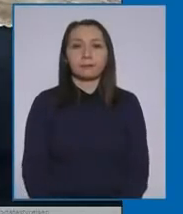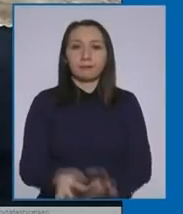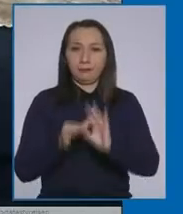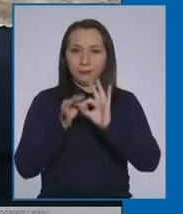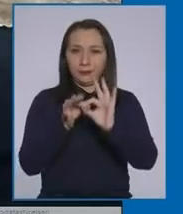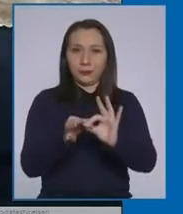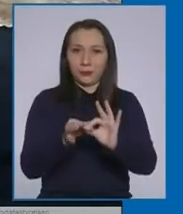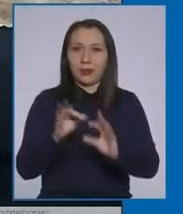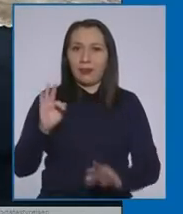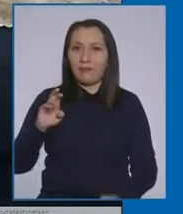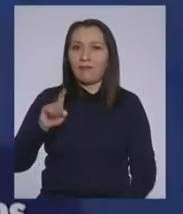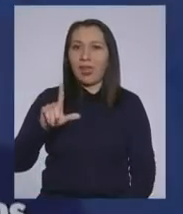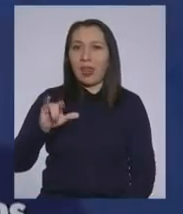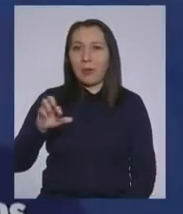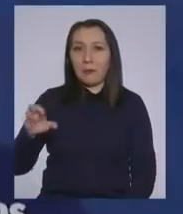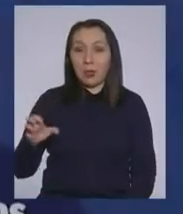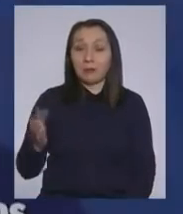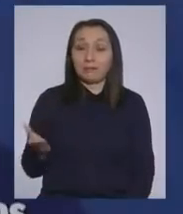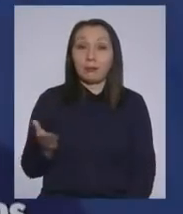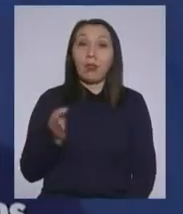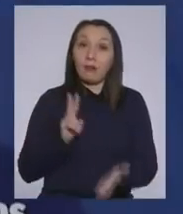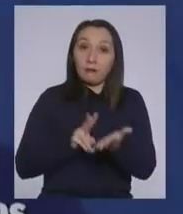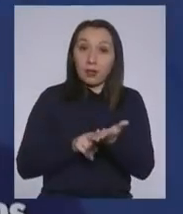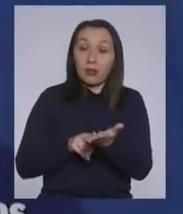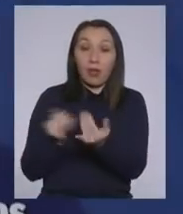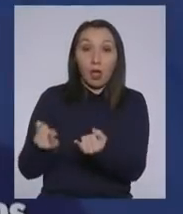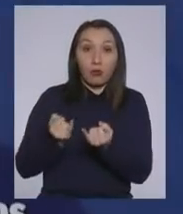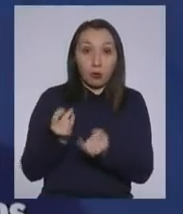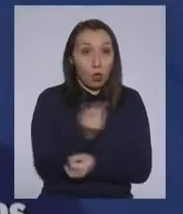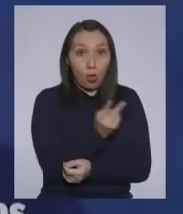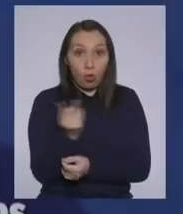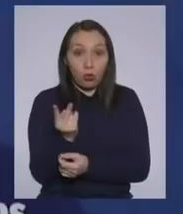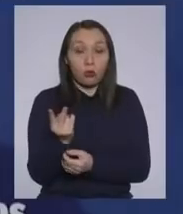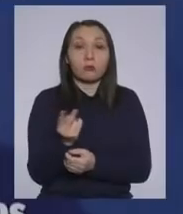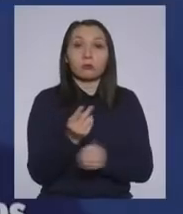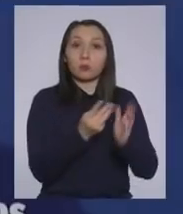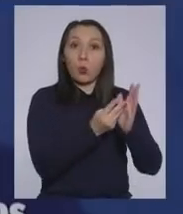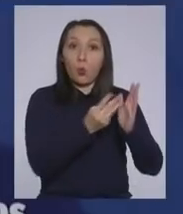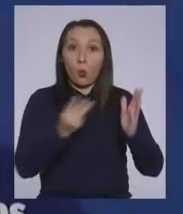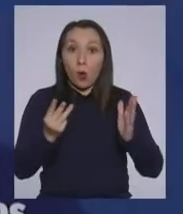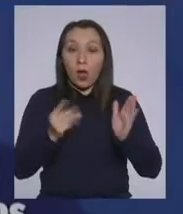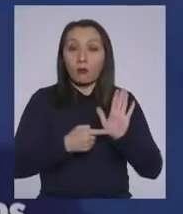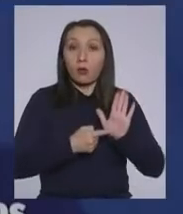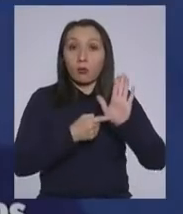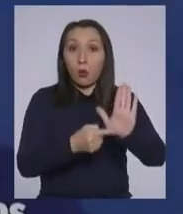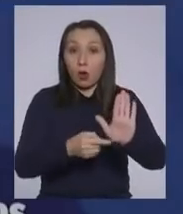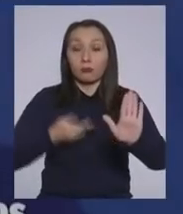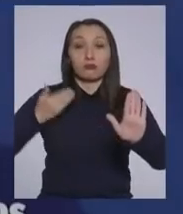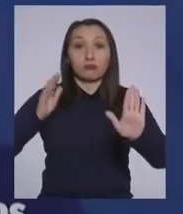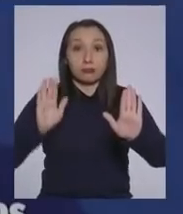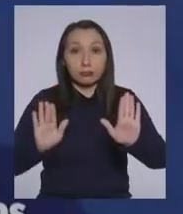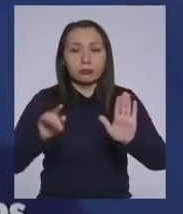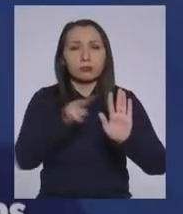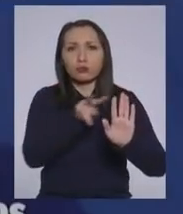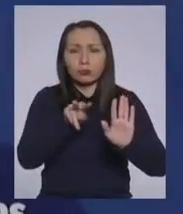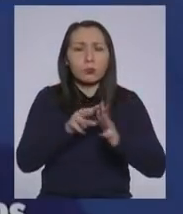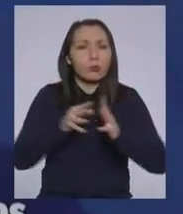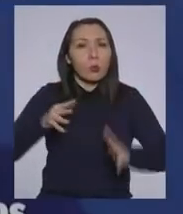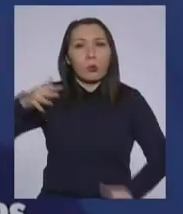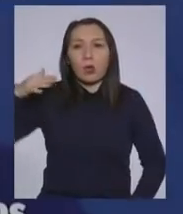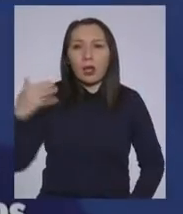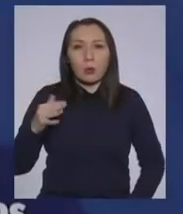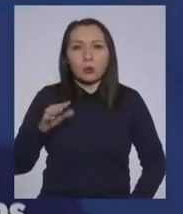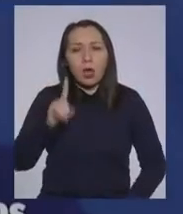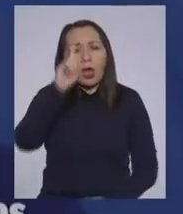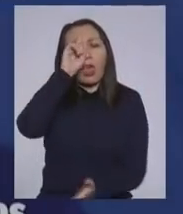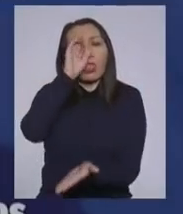gracias, Felipe. La verdad es que esta información, ambas páginas web que hemos mostrado, son fundamentales también para